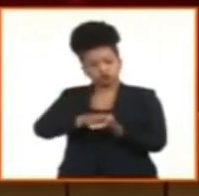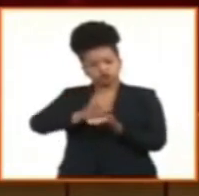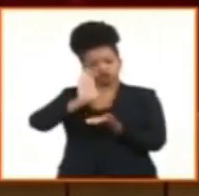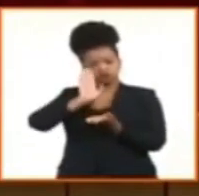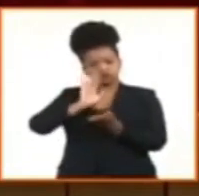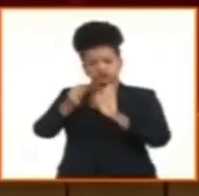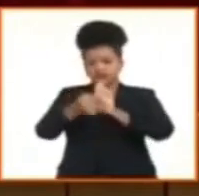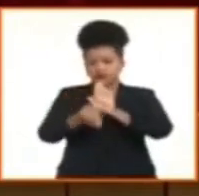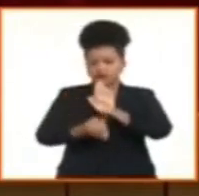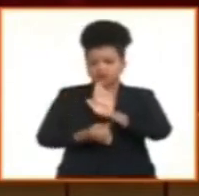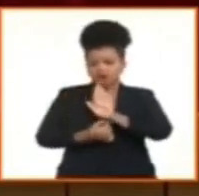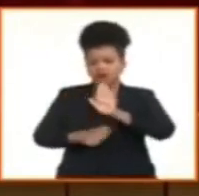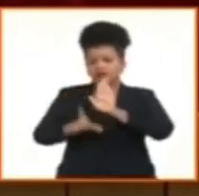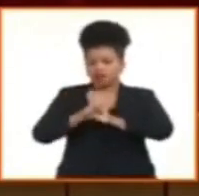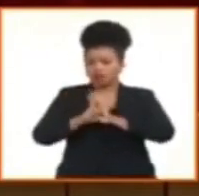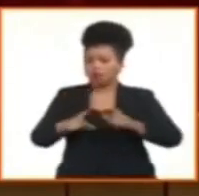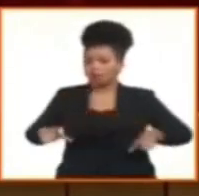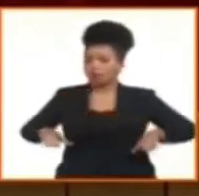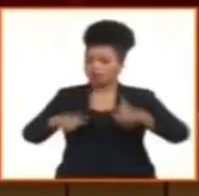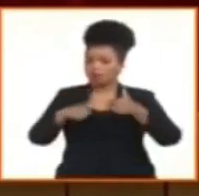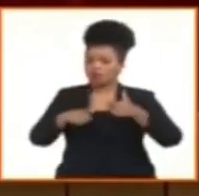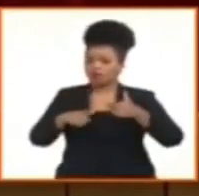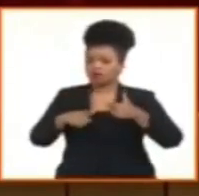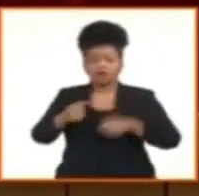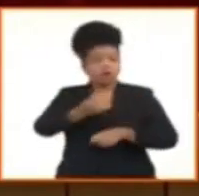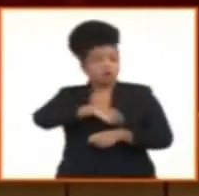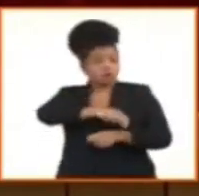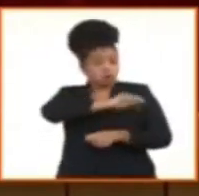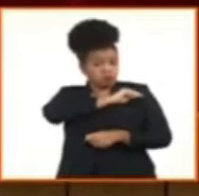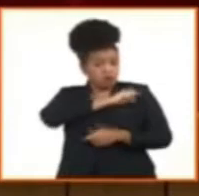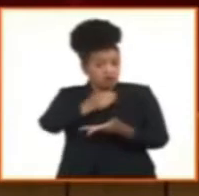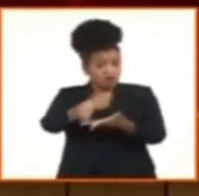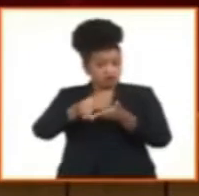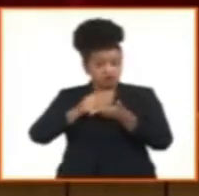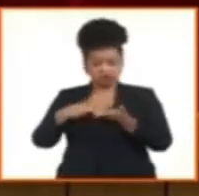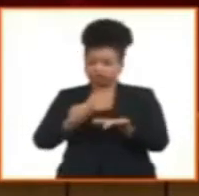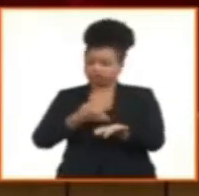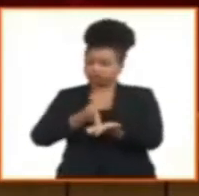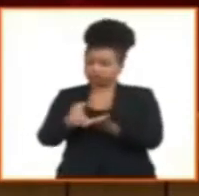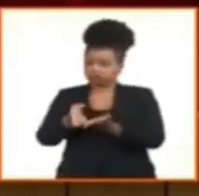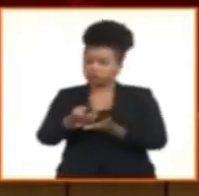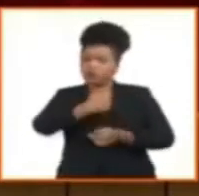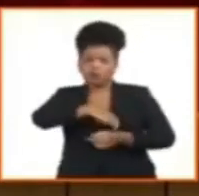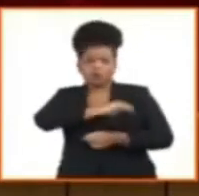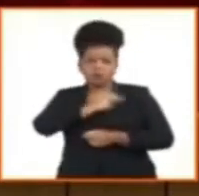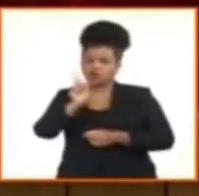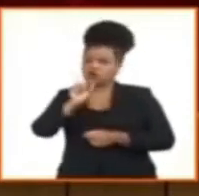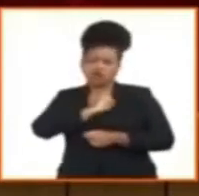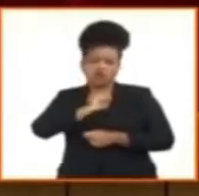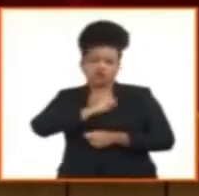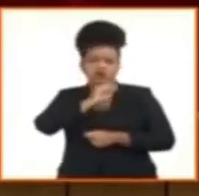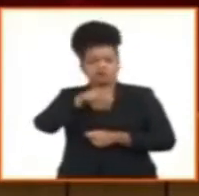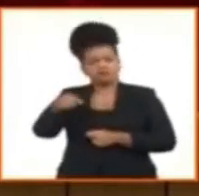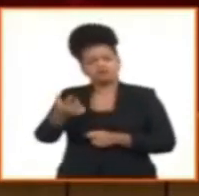la ayuda del pueblo seguiremos cumpliendo y evitando en todo lo posible la inmigración ilegal, insegura